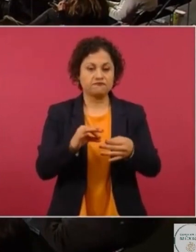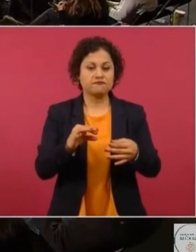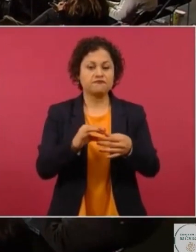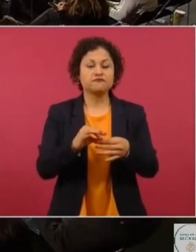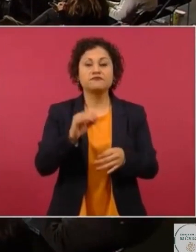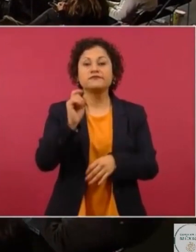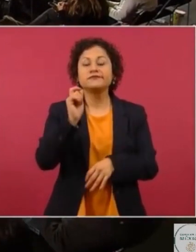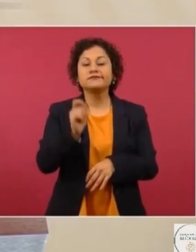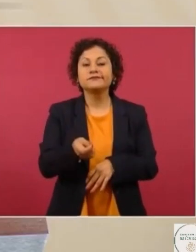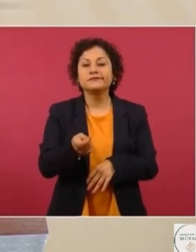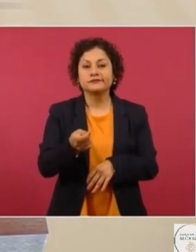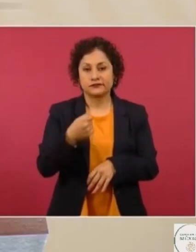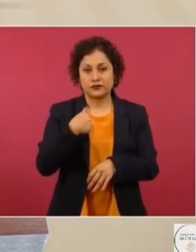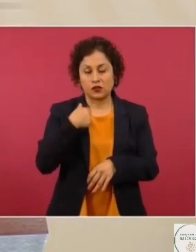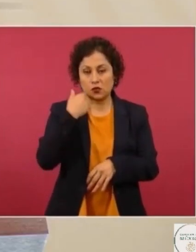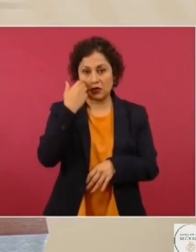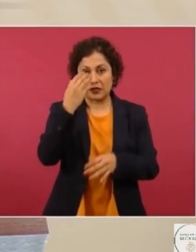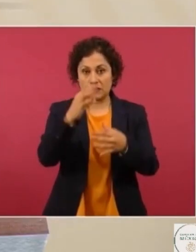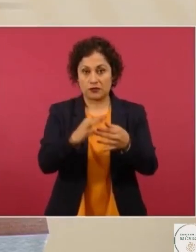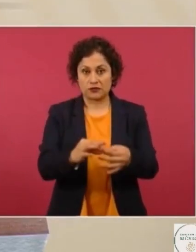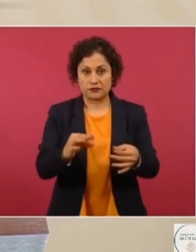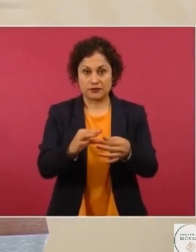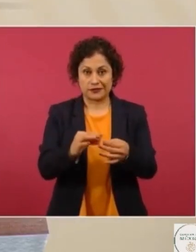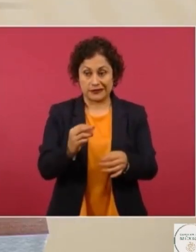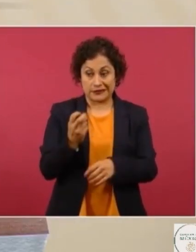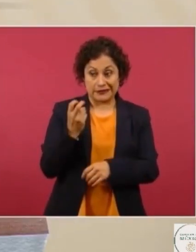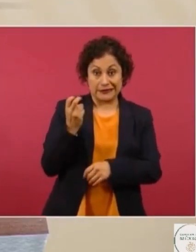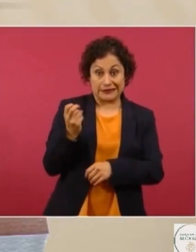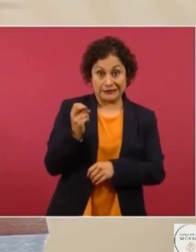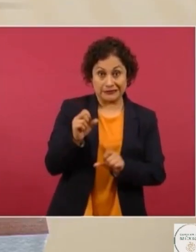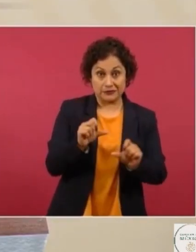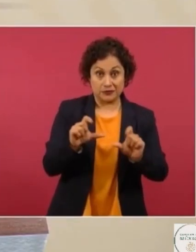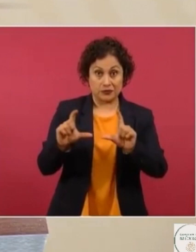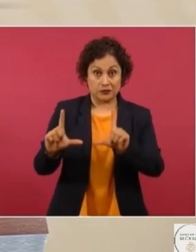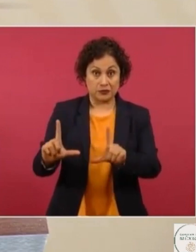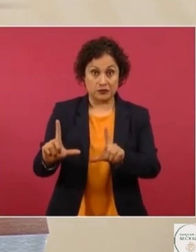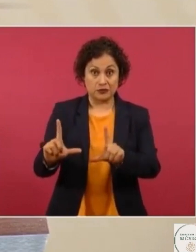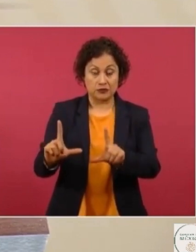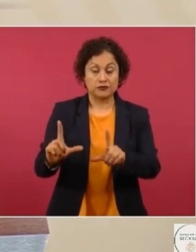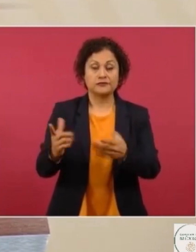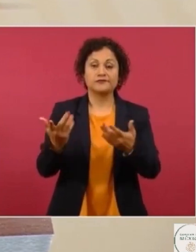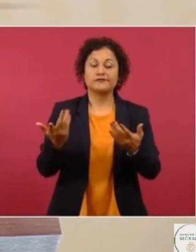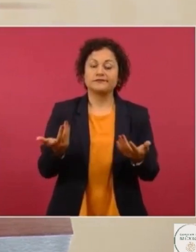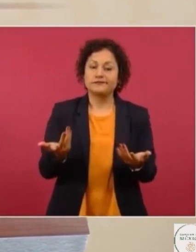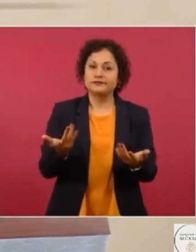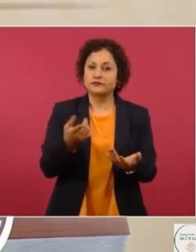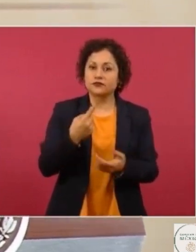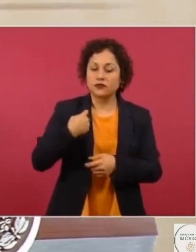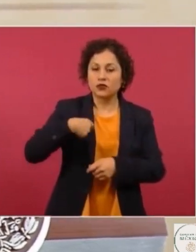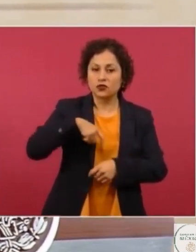para comentarles que debido a esto vamos a llevar a cabo